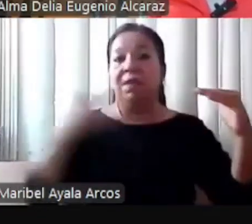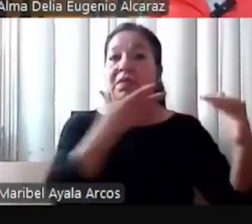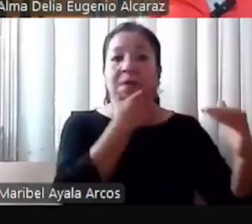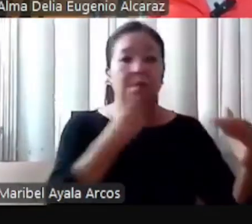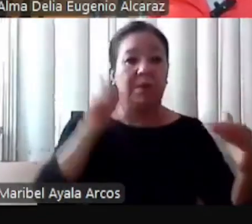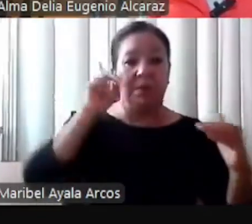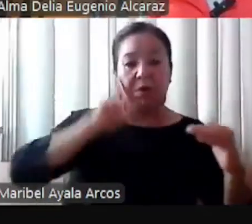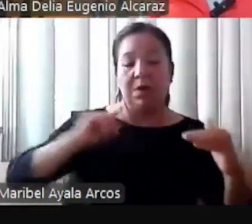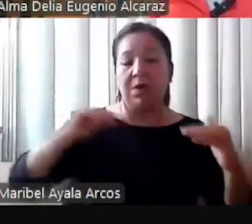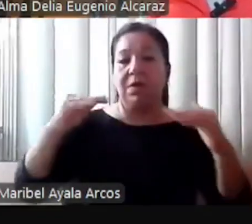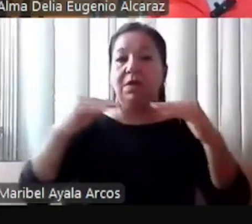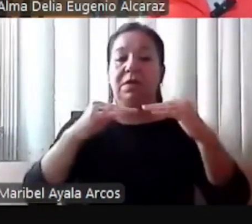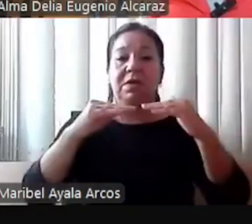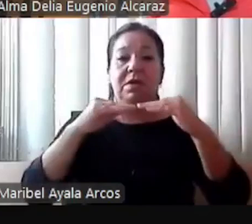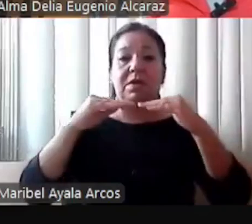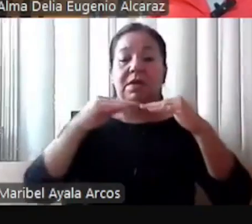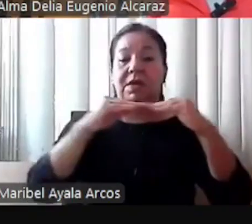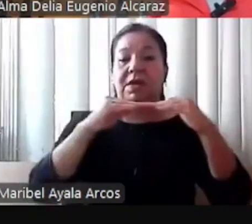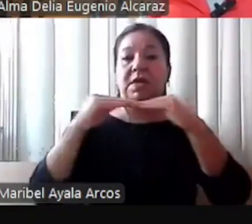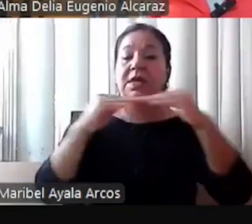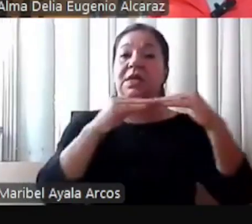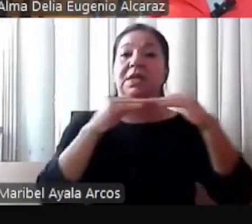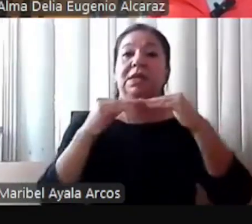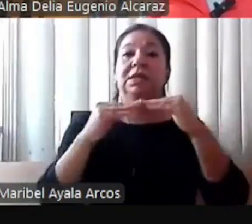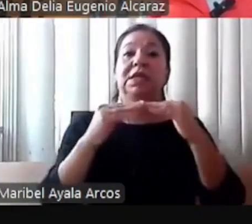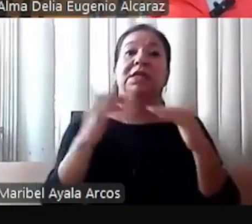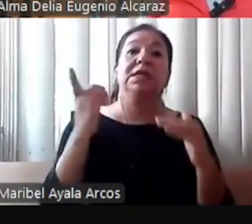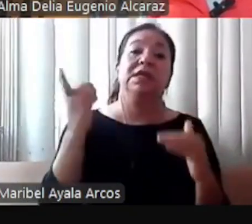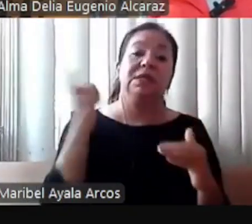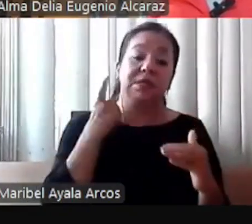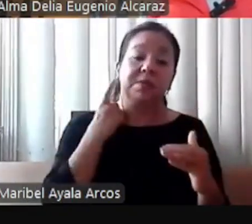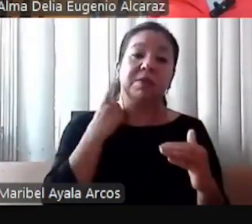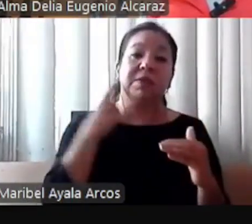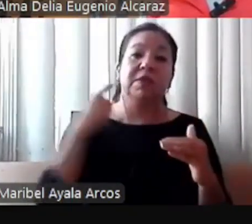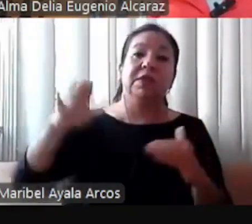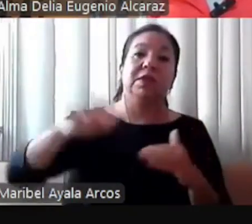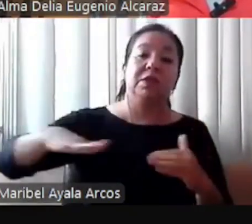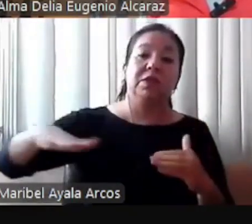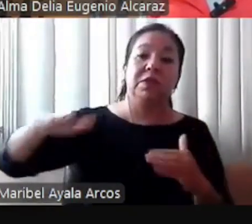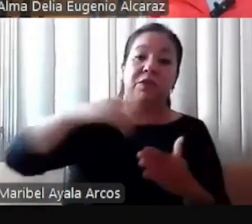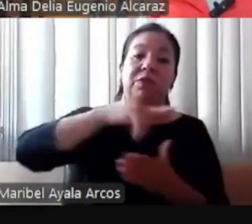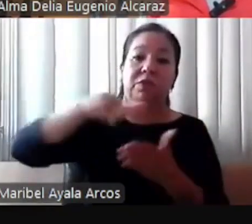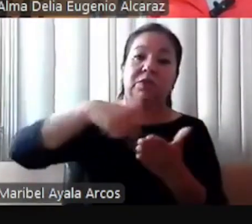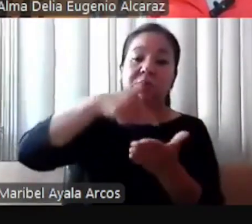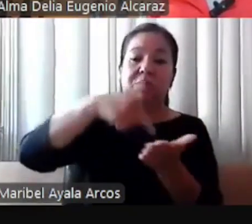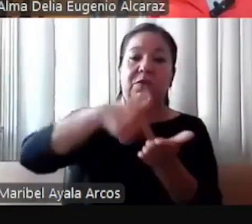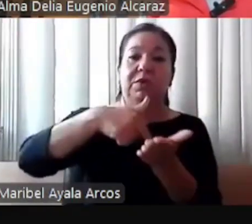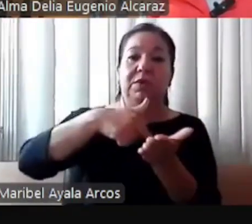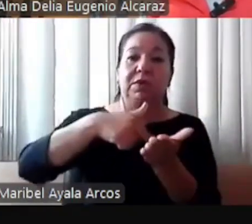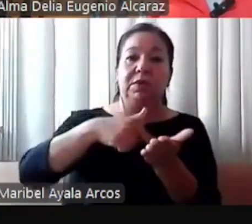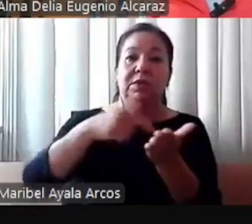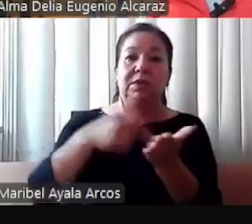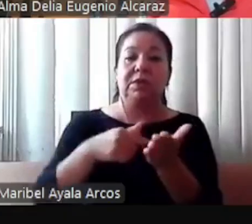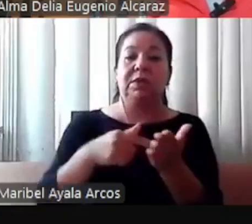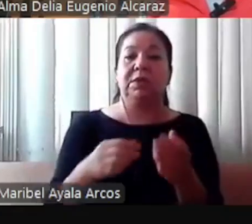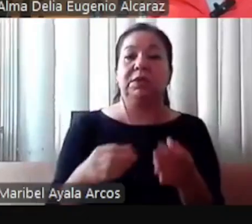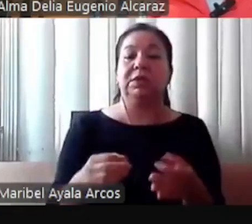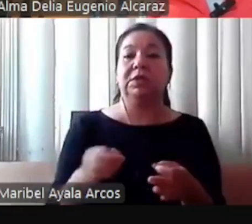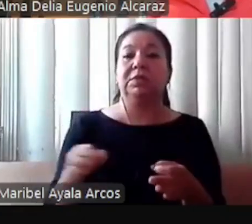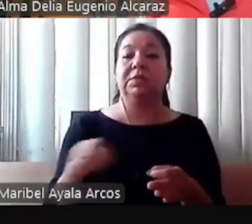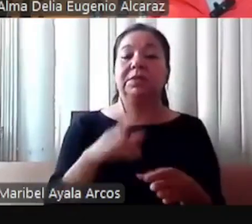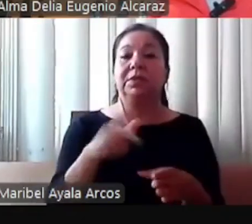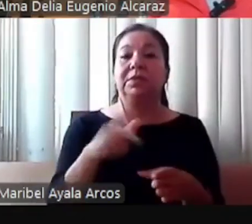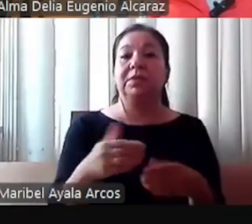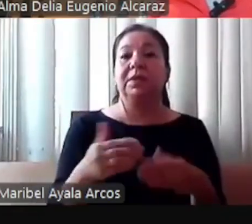proceso electoral ordinario de diputaciones locales y ayuntamientos 2023-2024, y en su caso para los procesos electorales